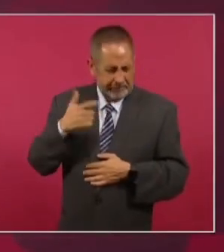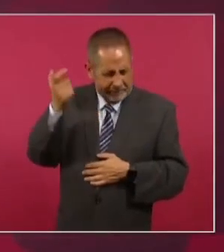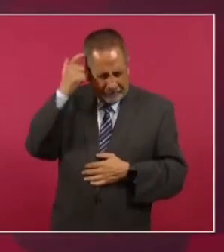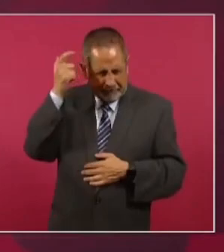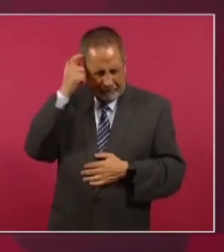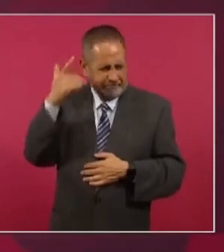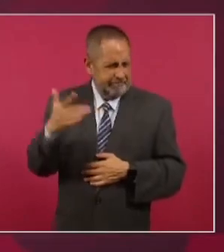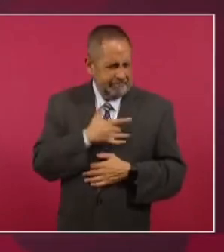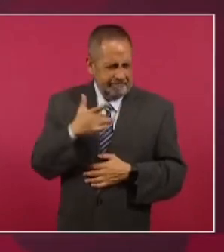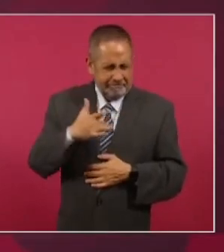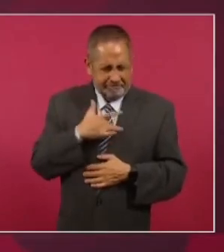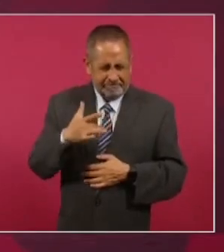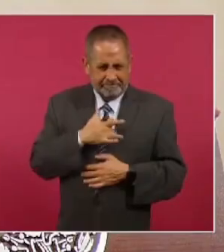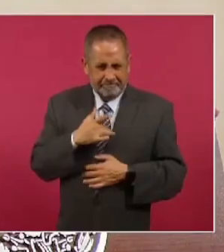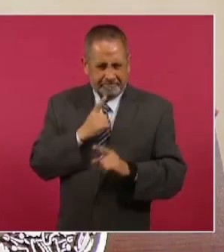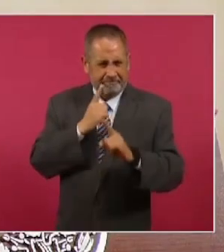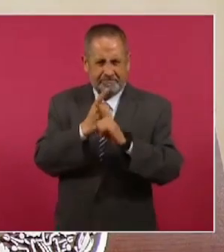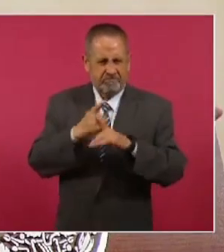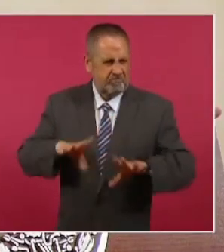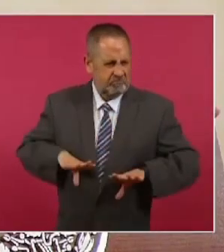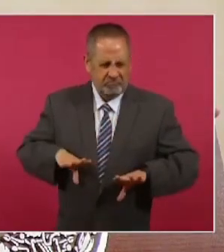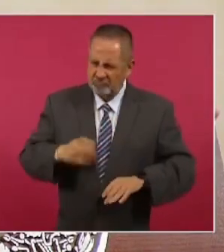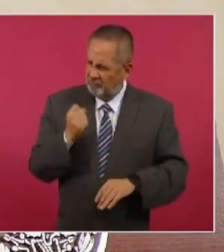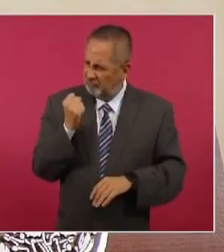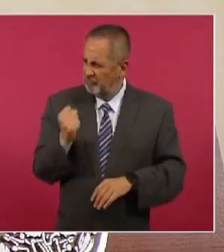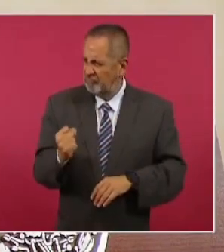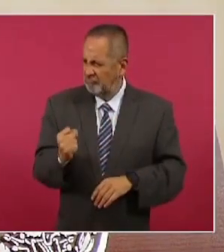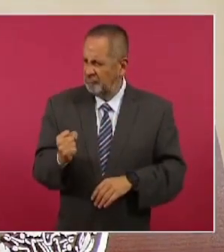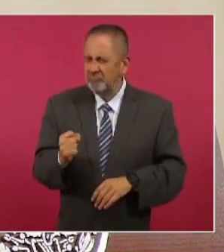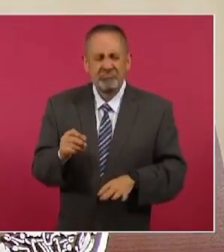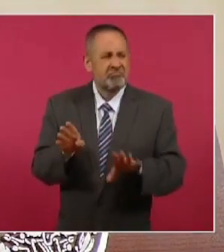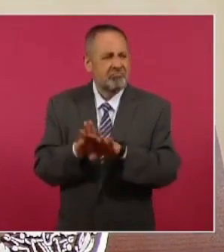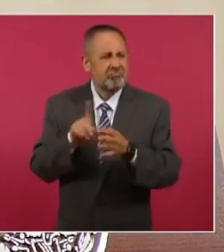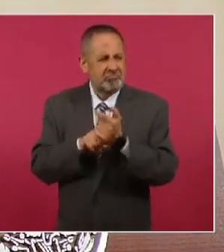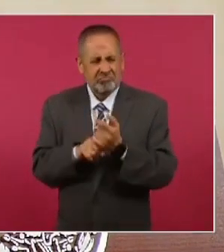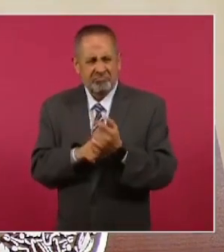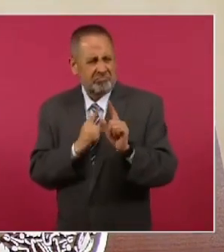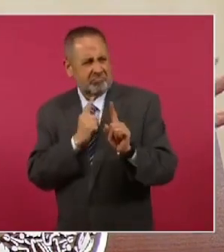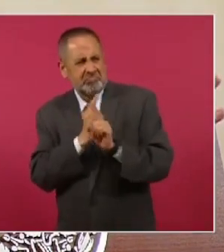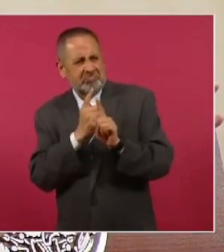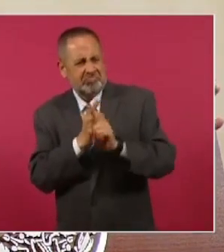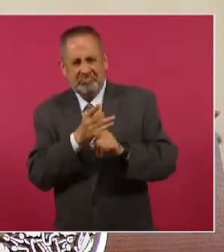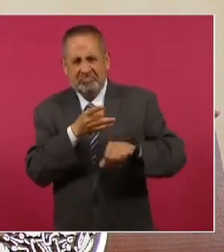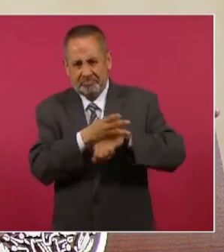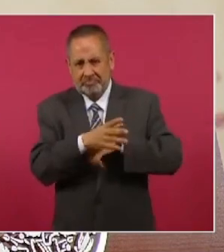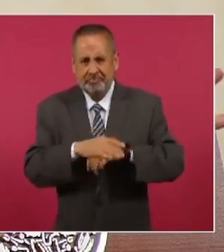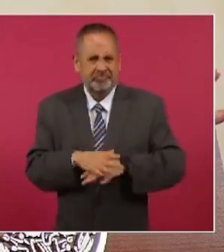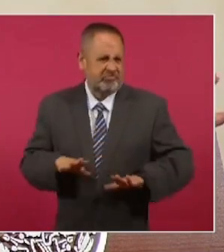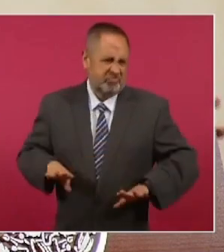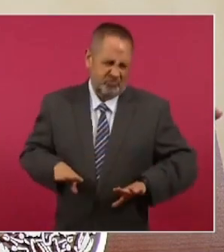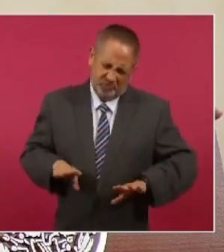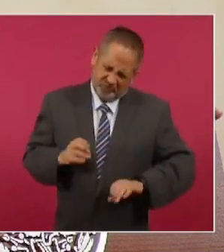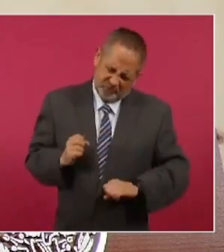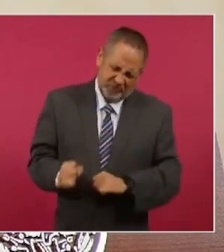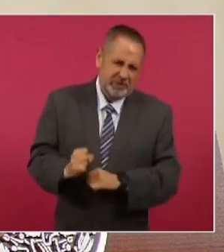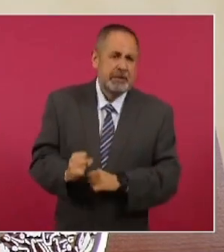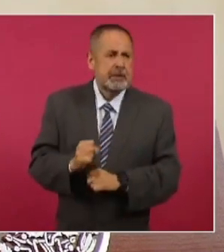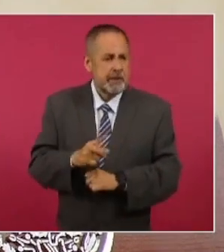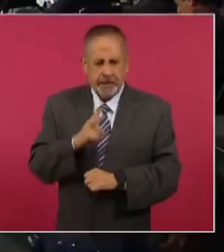corazón y carácter las 13 y mucho carácter arrojo